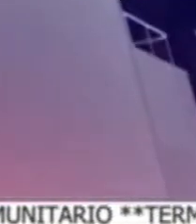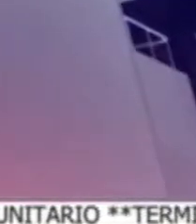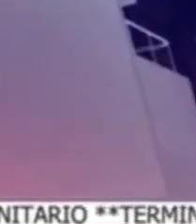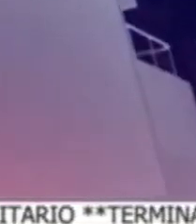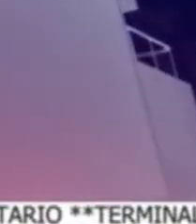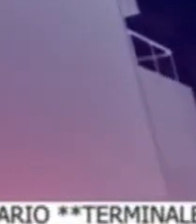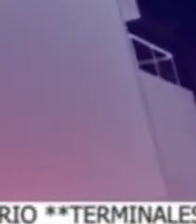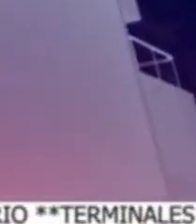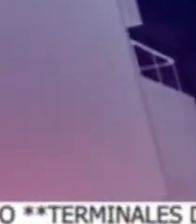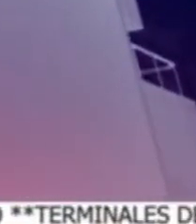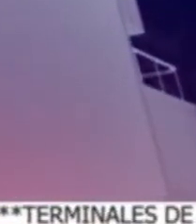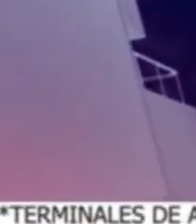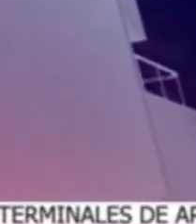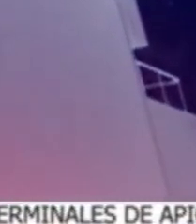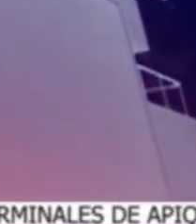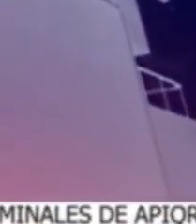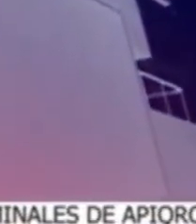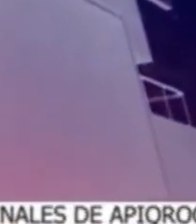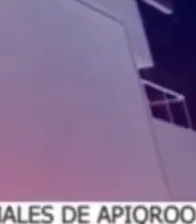Deportes.